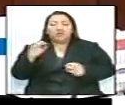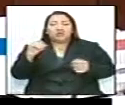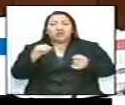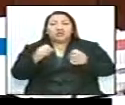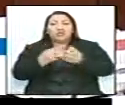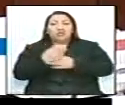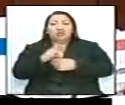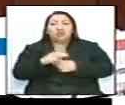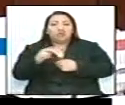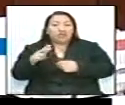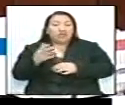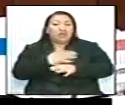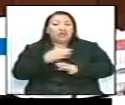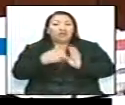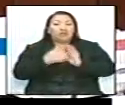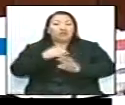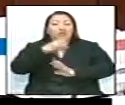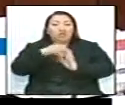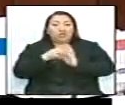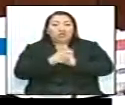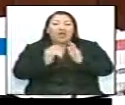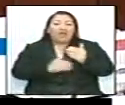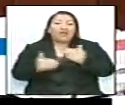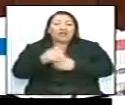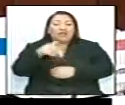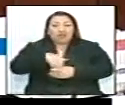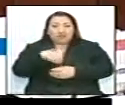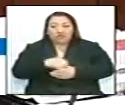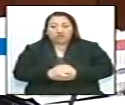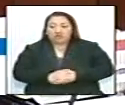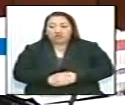ley para el adelanto de elecciones.